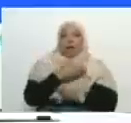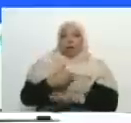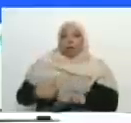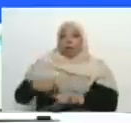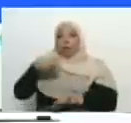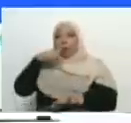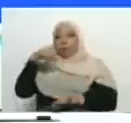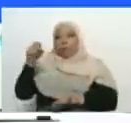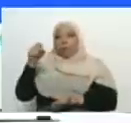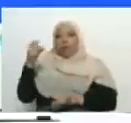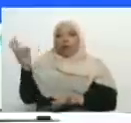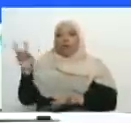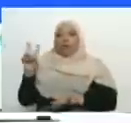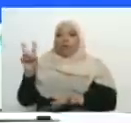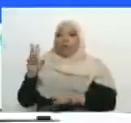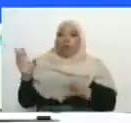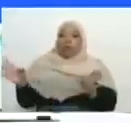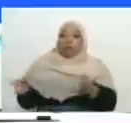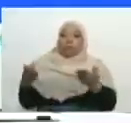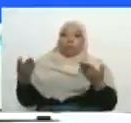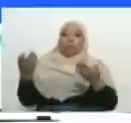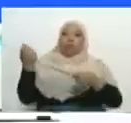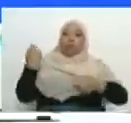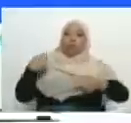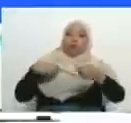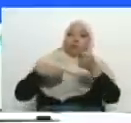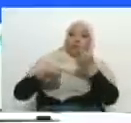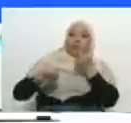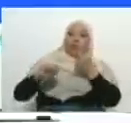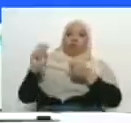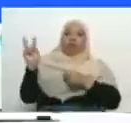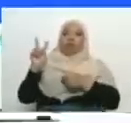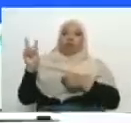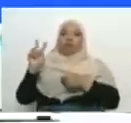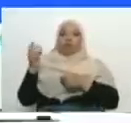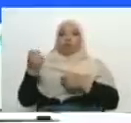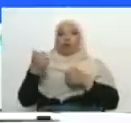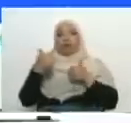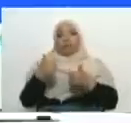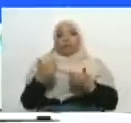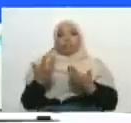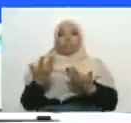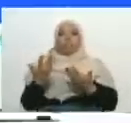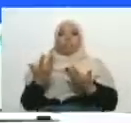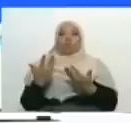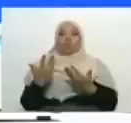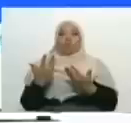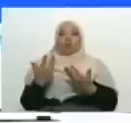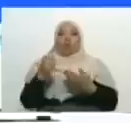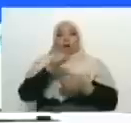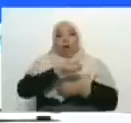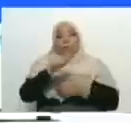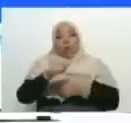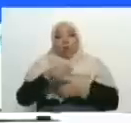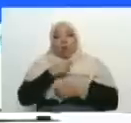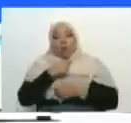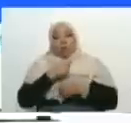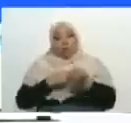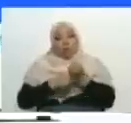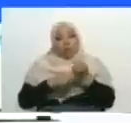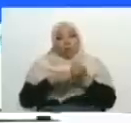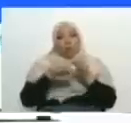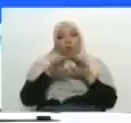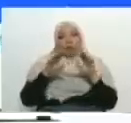en la defensa de nuestro país. Campeón mundial, que se ha ganado la admiración del mundo